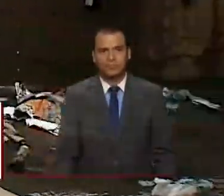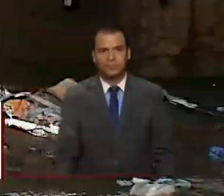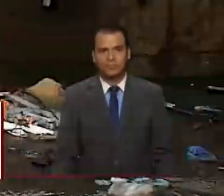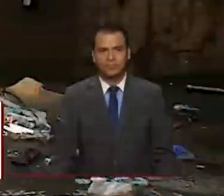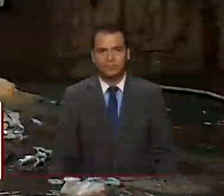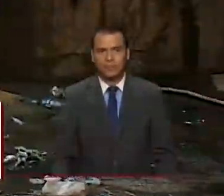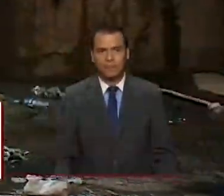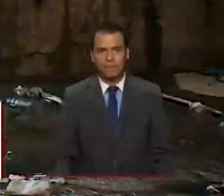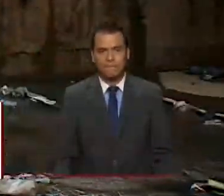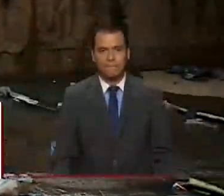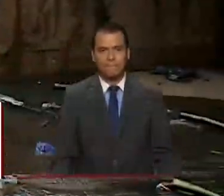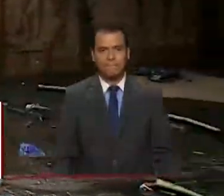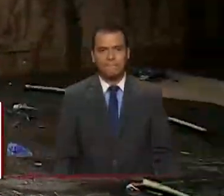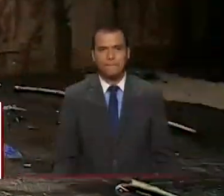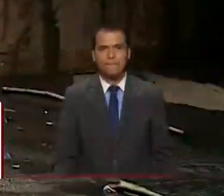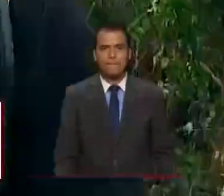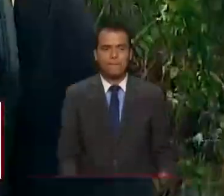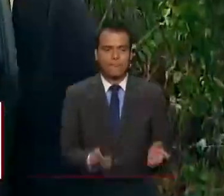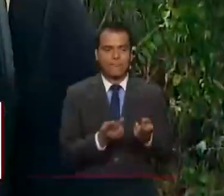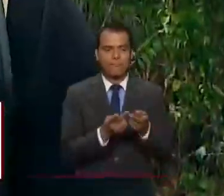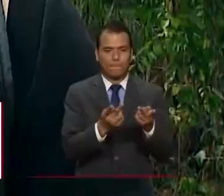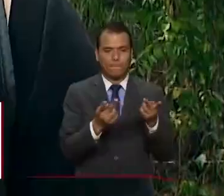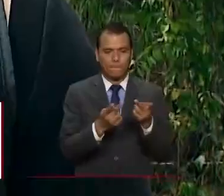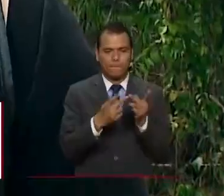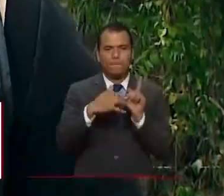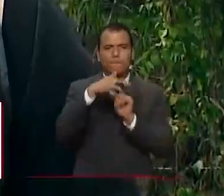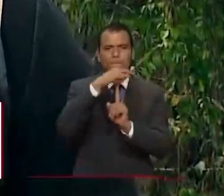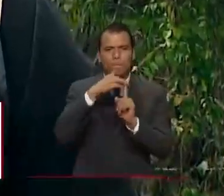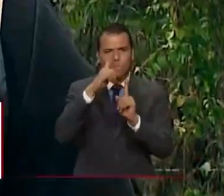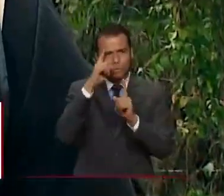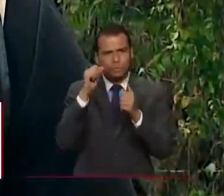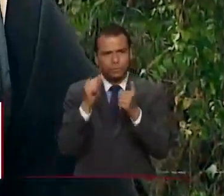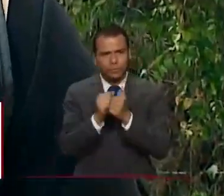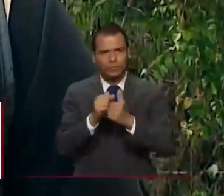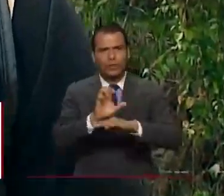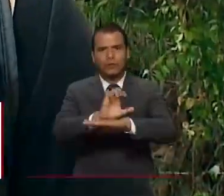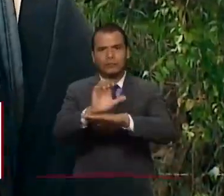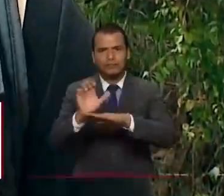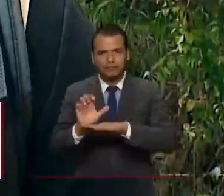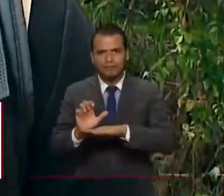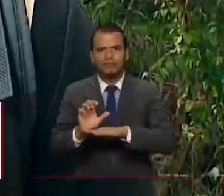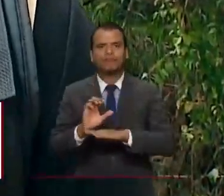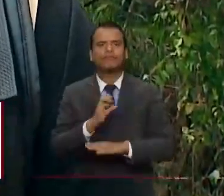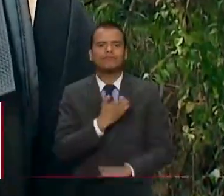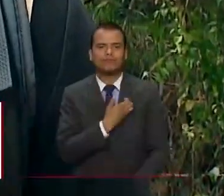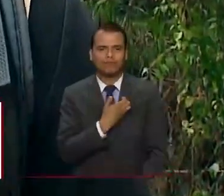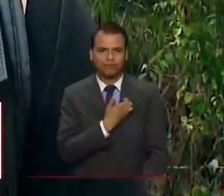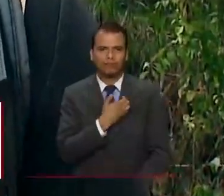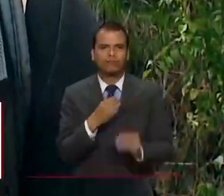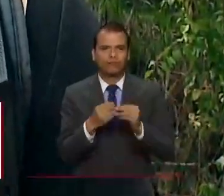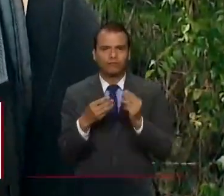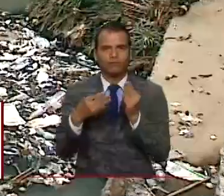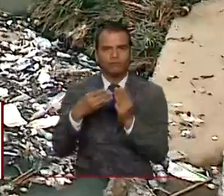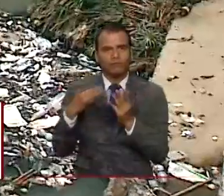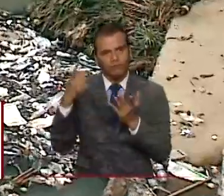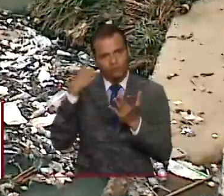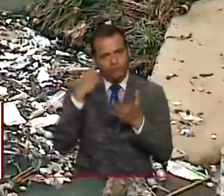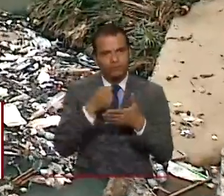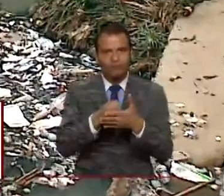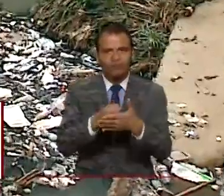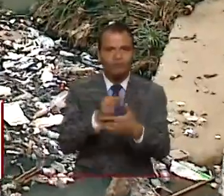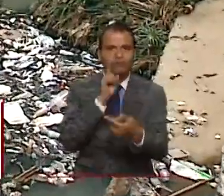El DADMA está articulado con otros organismos de la alcaldía y en Cali para darle solución a esa